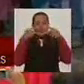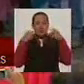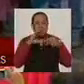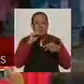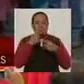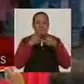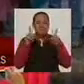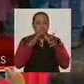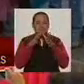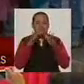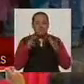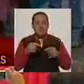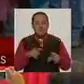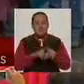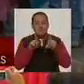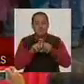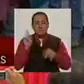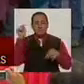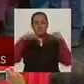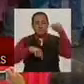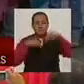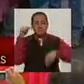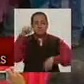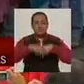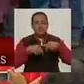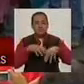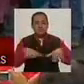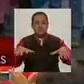pobladores que se han dado cita en